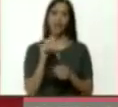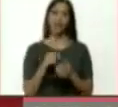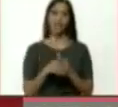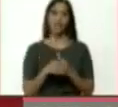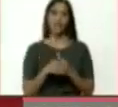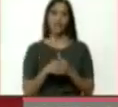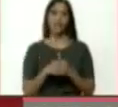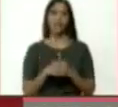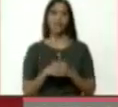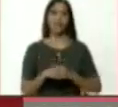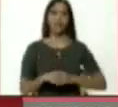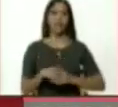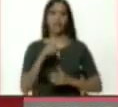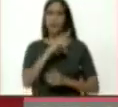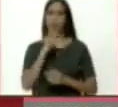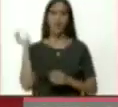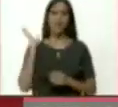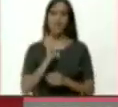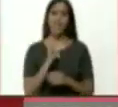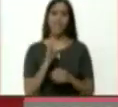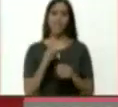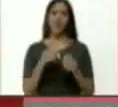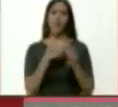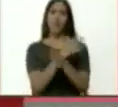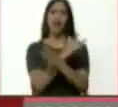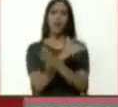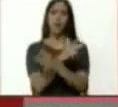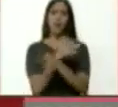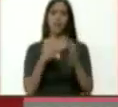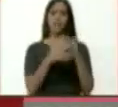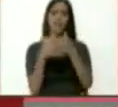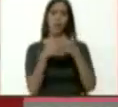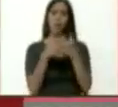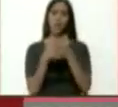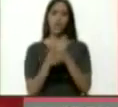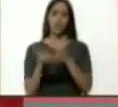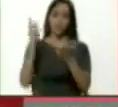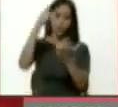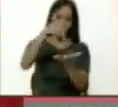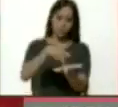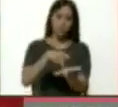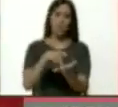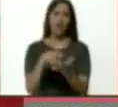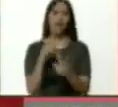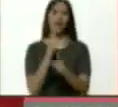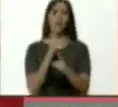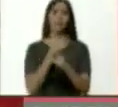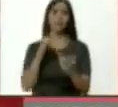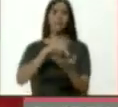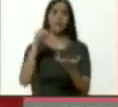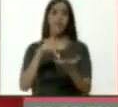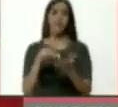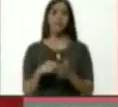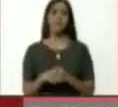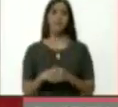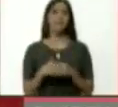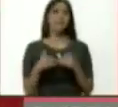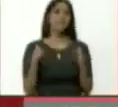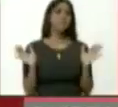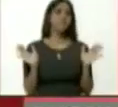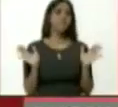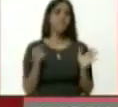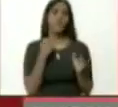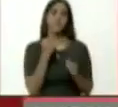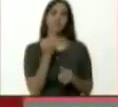que no vienen jugadores importados de la Major League Baseball al campeonato nacional. Debe decir una